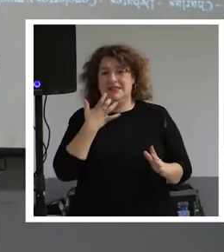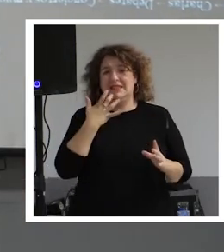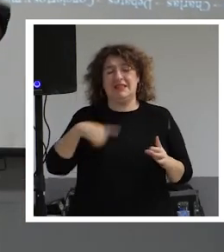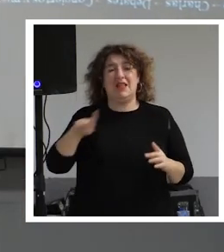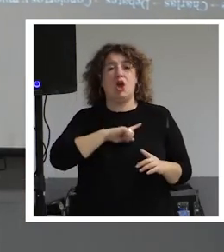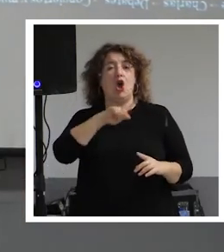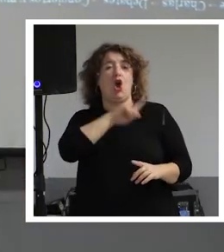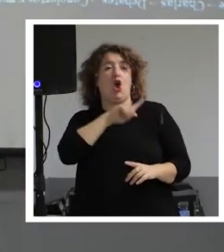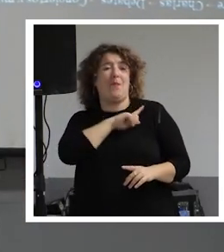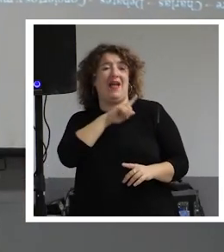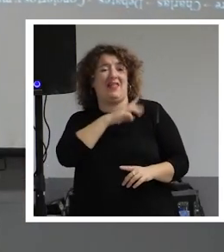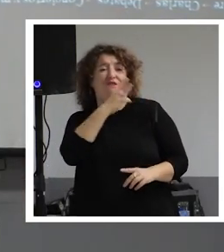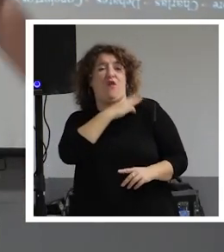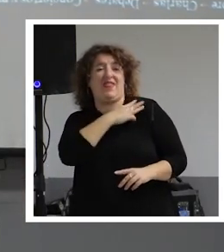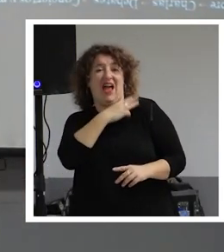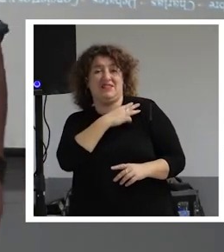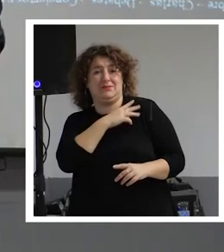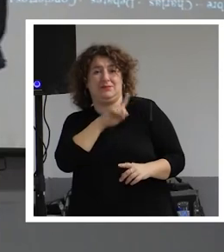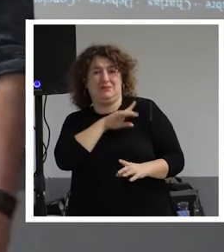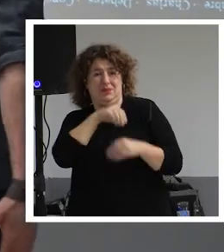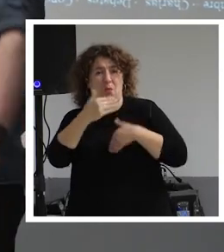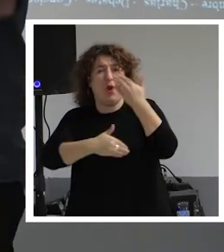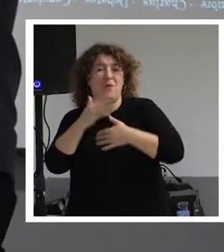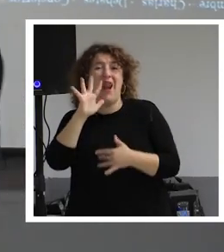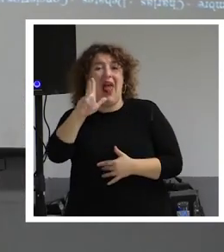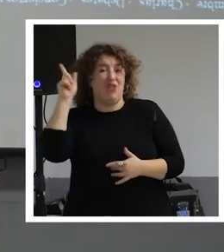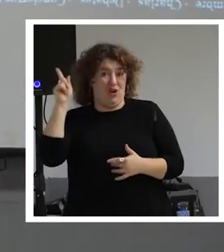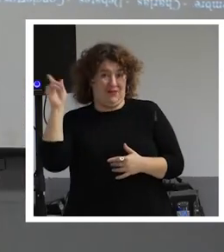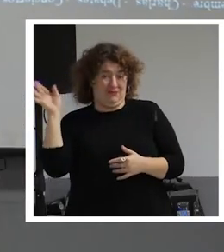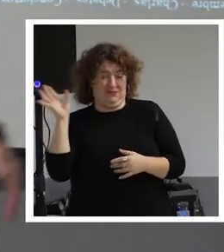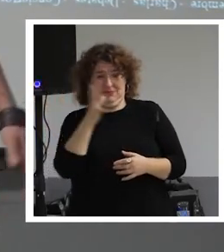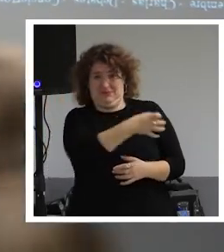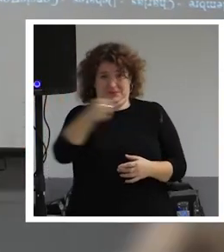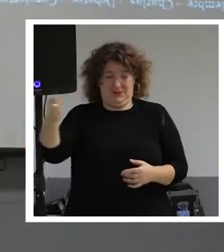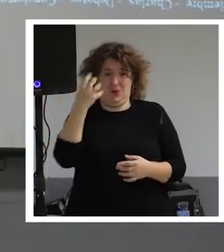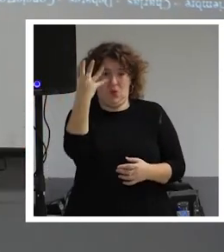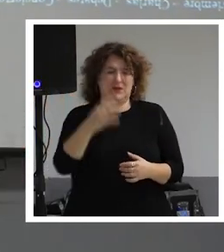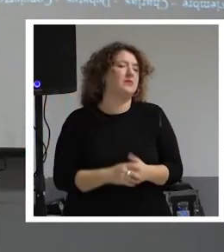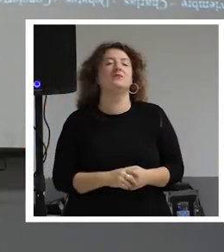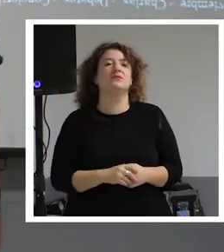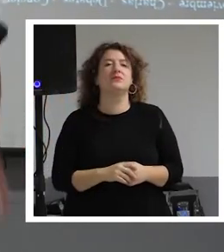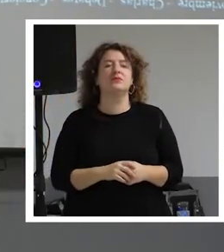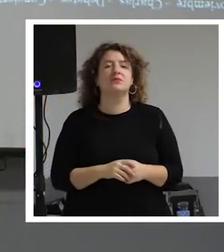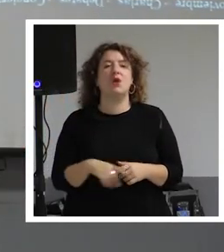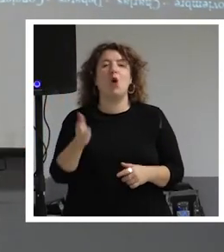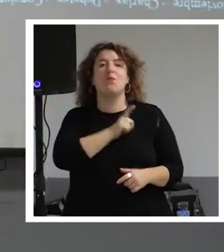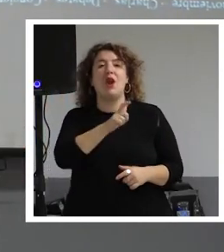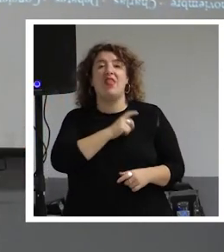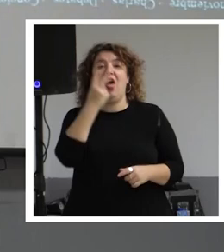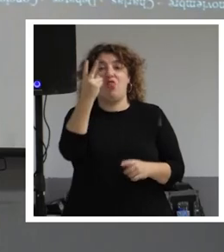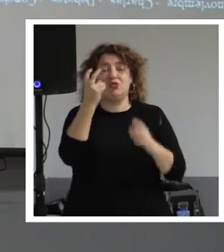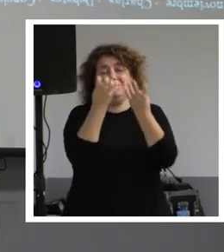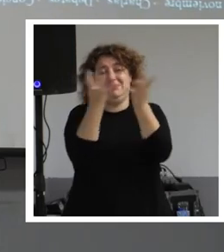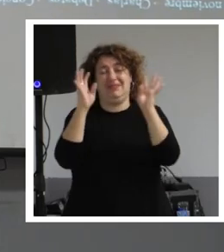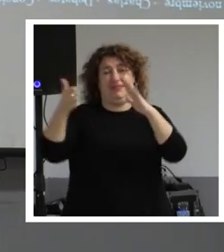corrompido el trato con la naturaleza se había corrompido el trato con los bancos se había corrompido etcétera teníamos los cuatro últimos